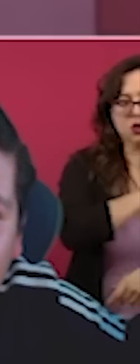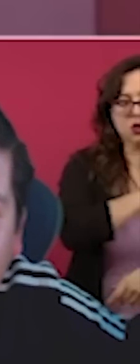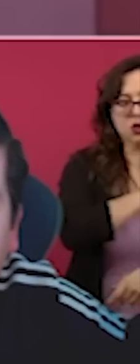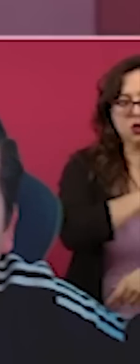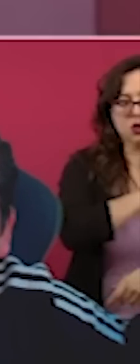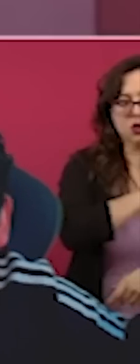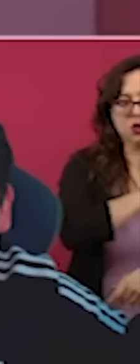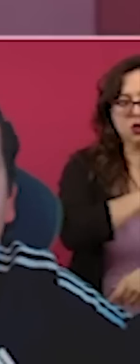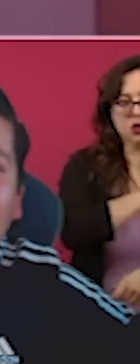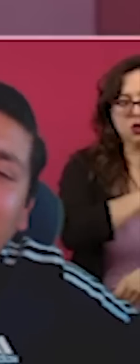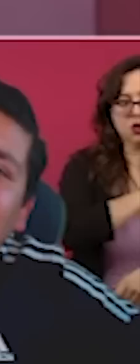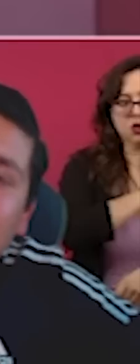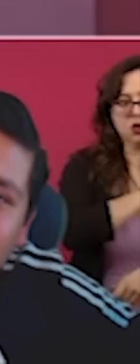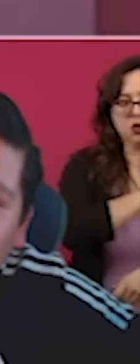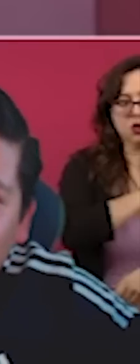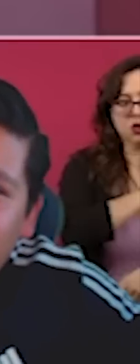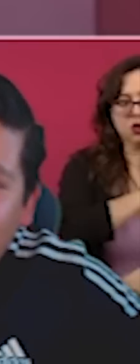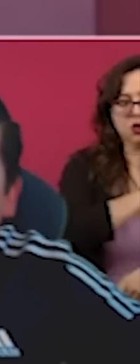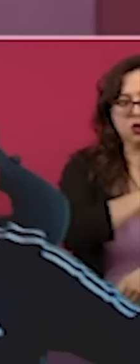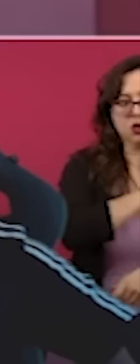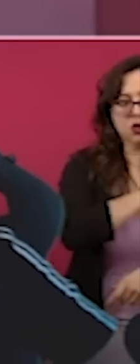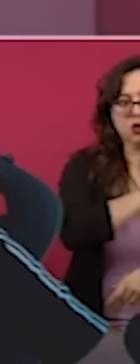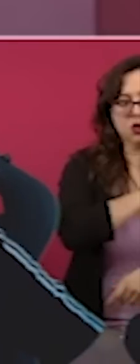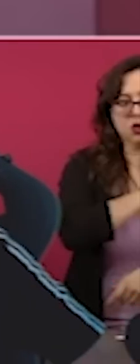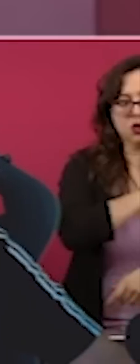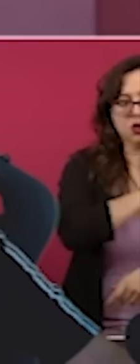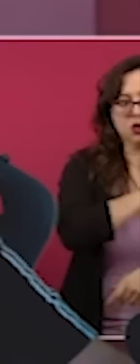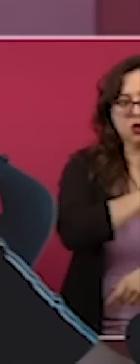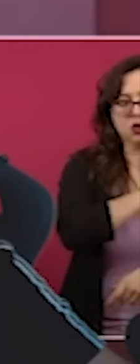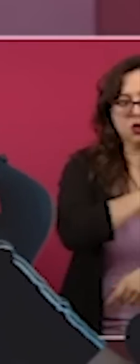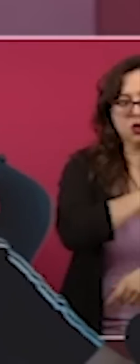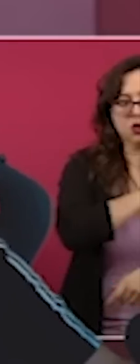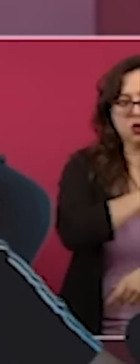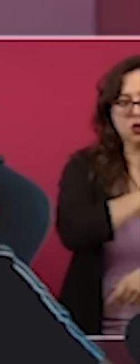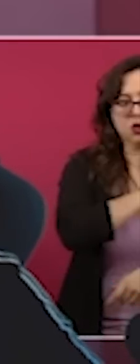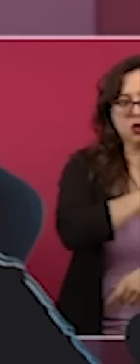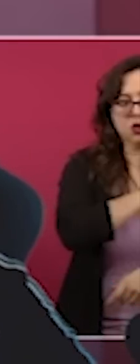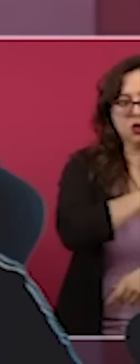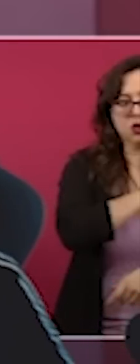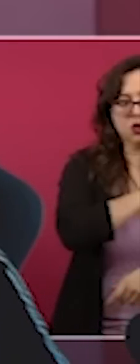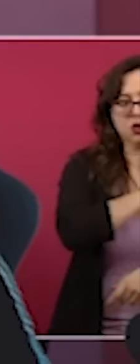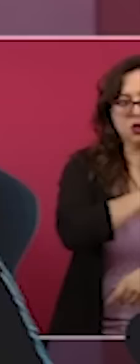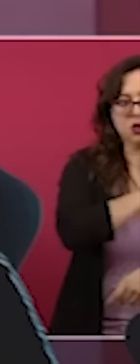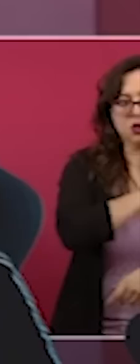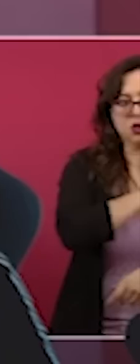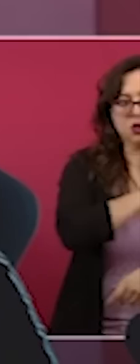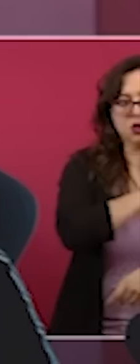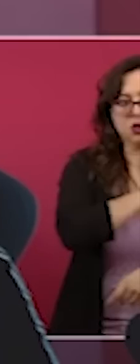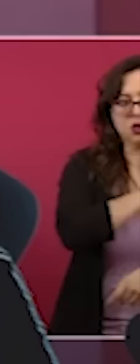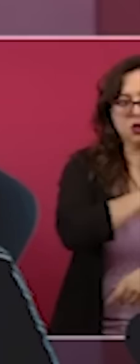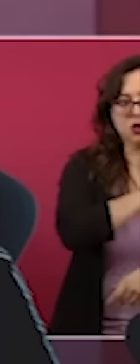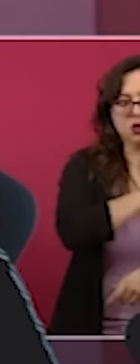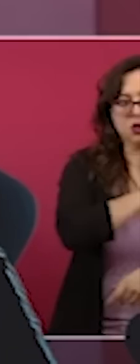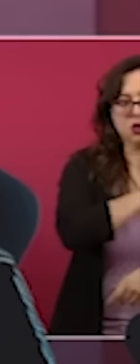manera pacífica y libre. Es aquí también donde nos damos cuenta, pues, cómo ellas, defensoras de los derechos